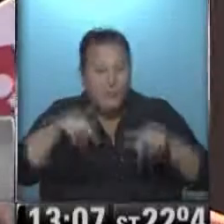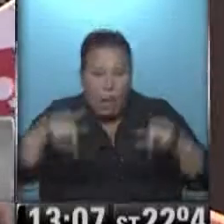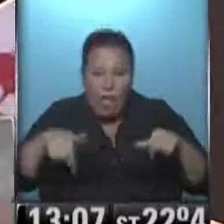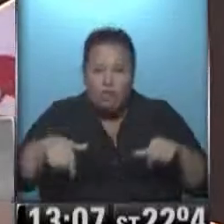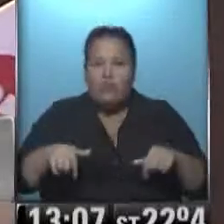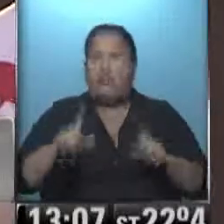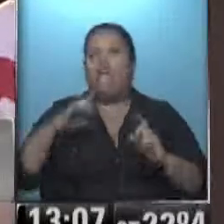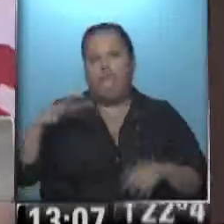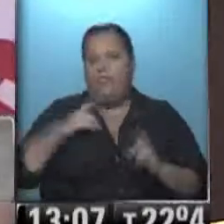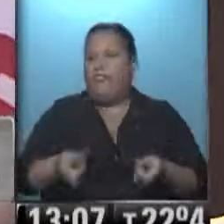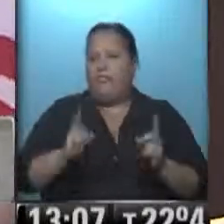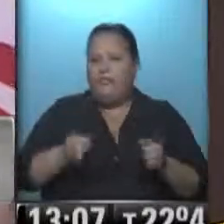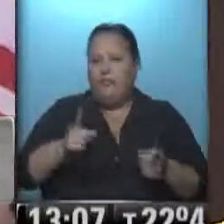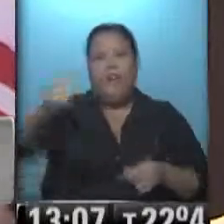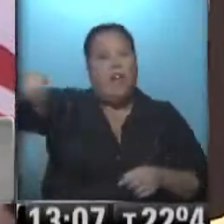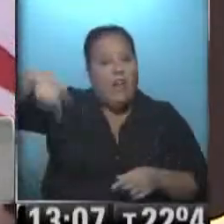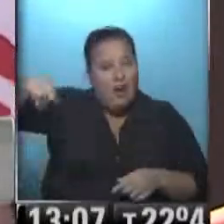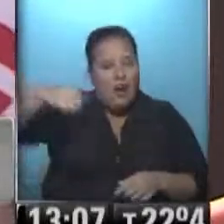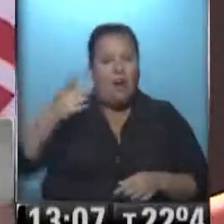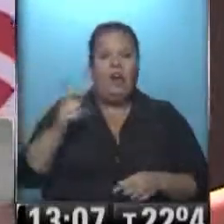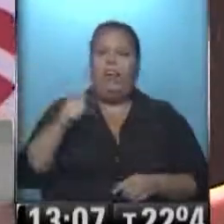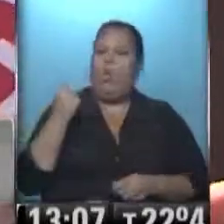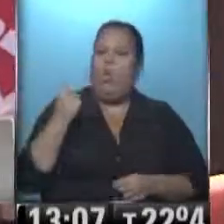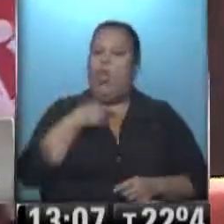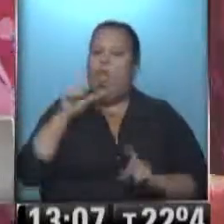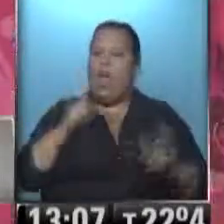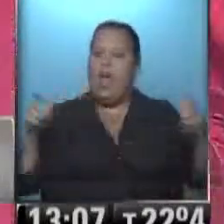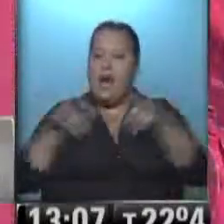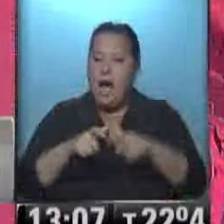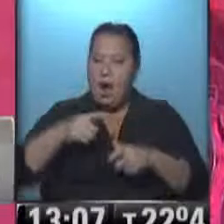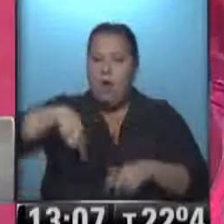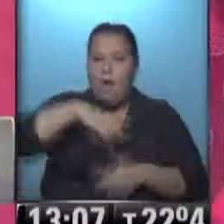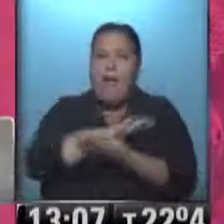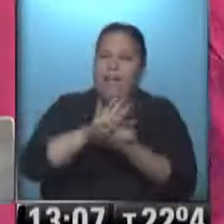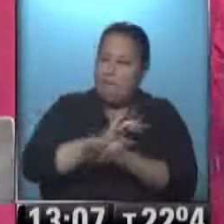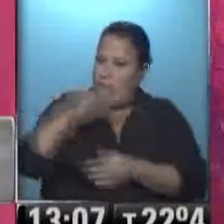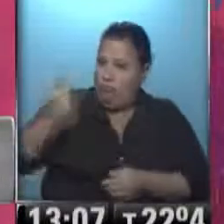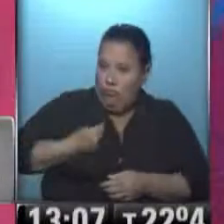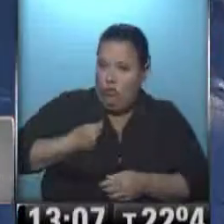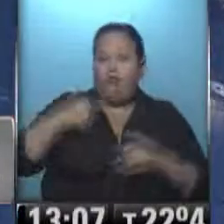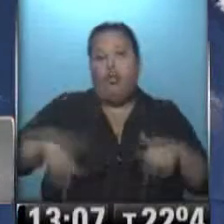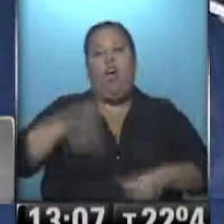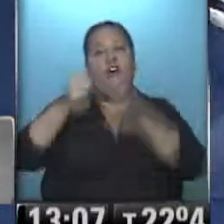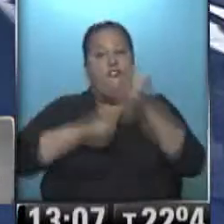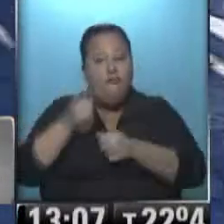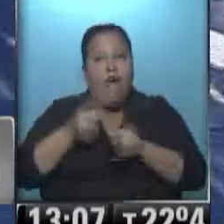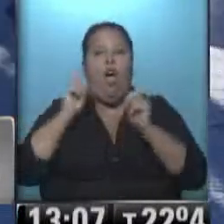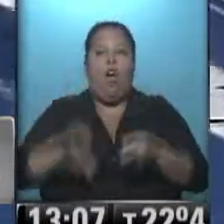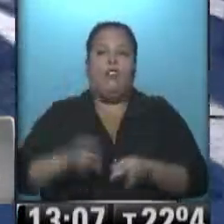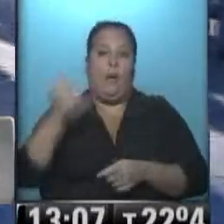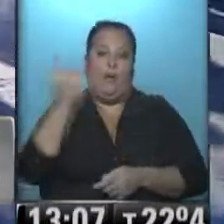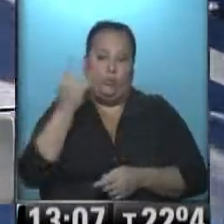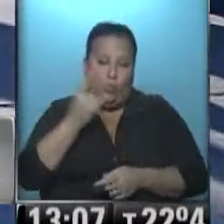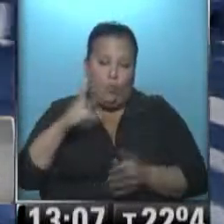situación sigue siendo la misma, ellos no quieren tener reuniones con nosotros para esto. Y hoy la fábrica volvió a actuar en la ilegalidad,